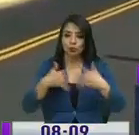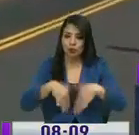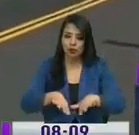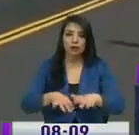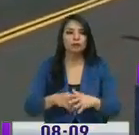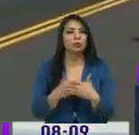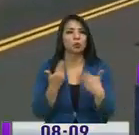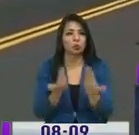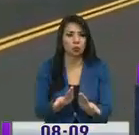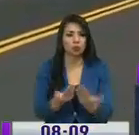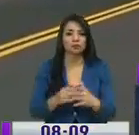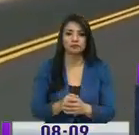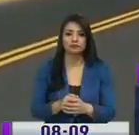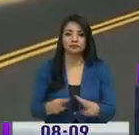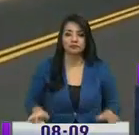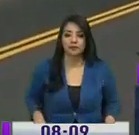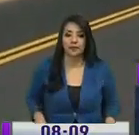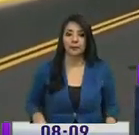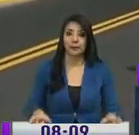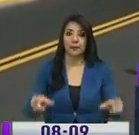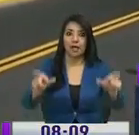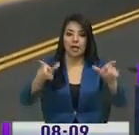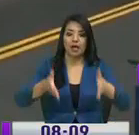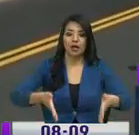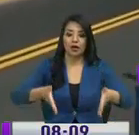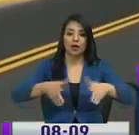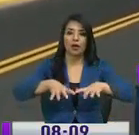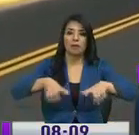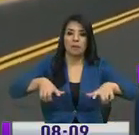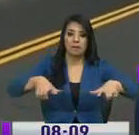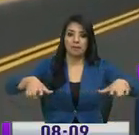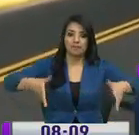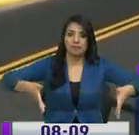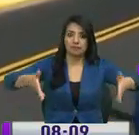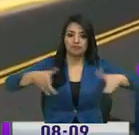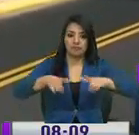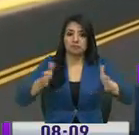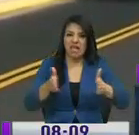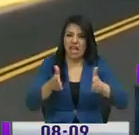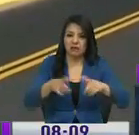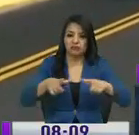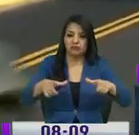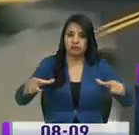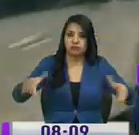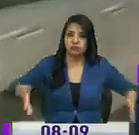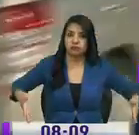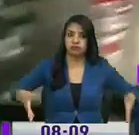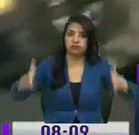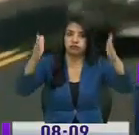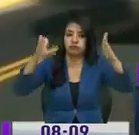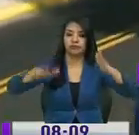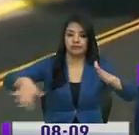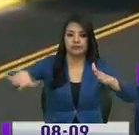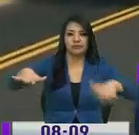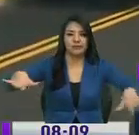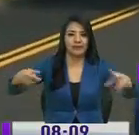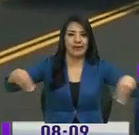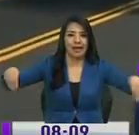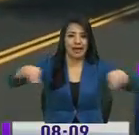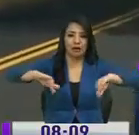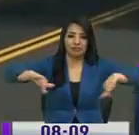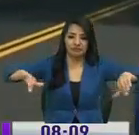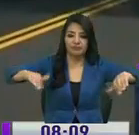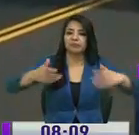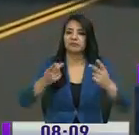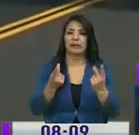decir, la ampliación de la vía y el movimiento de tierras. Nosotros como EMOV, por parte de la municipalidad,